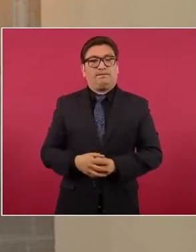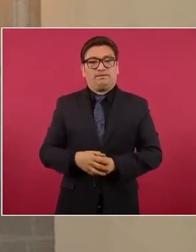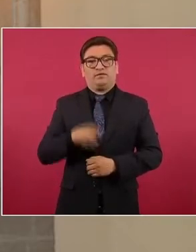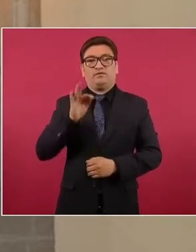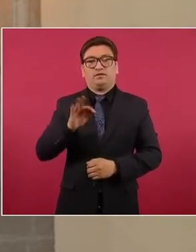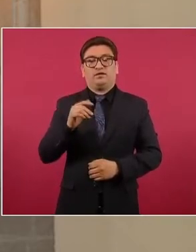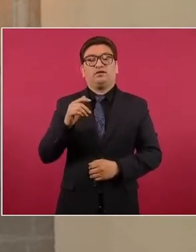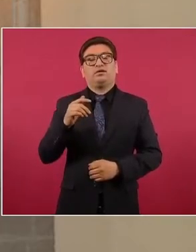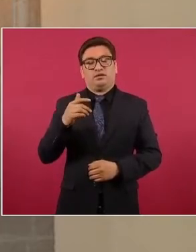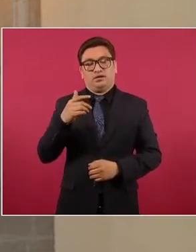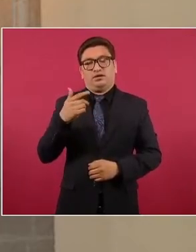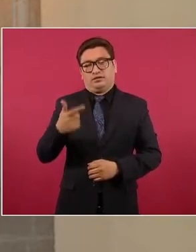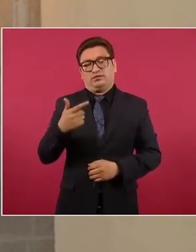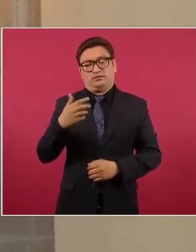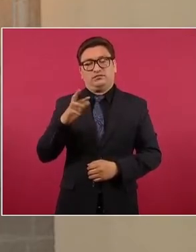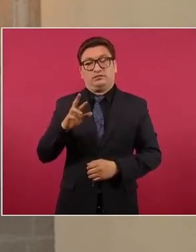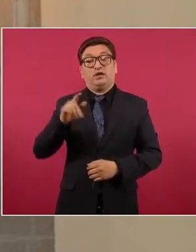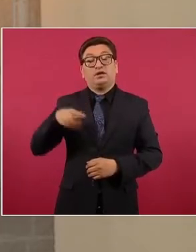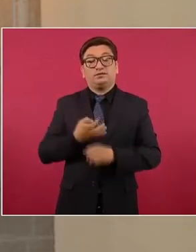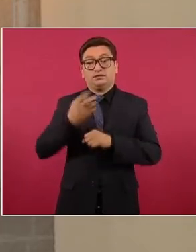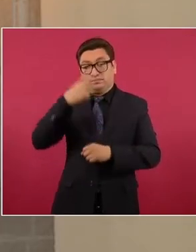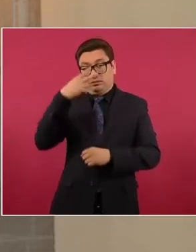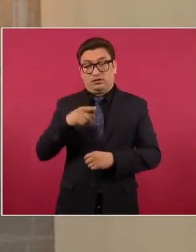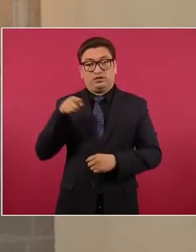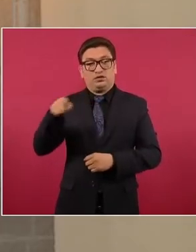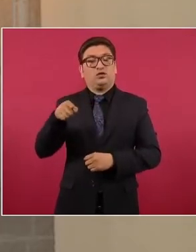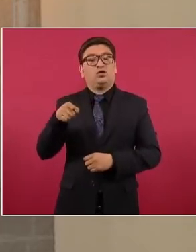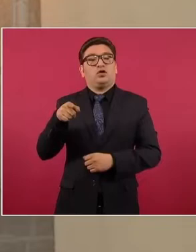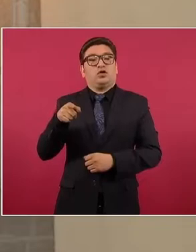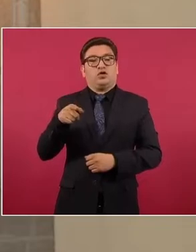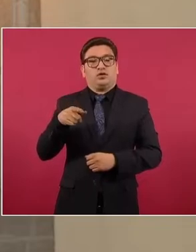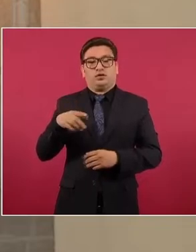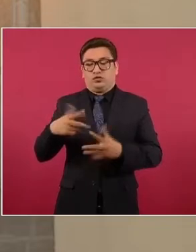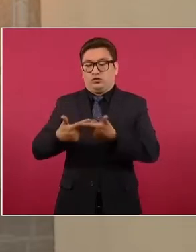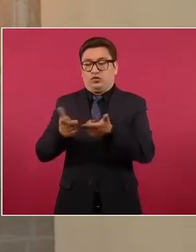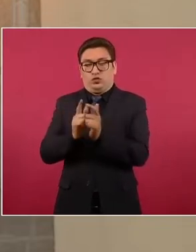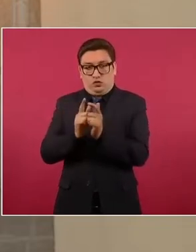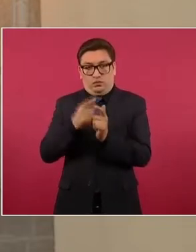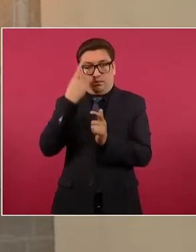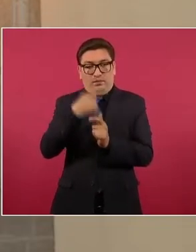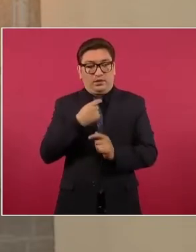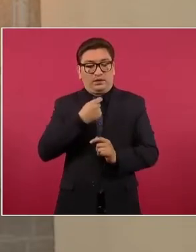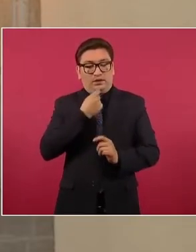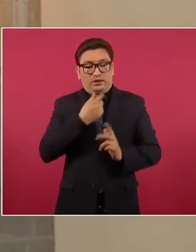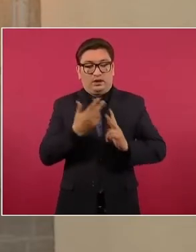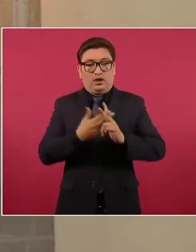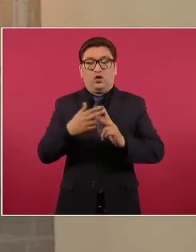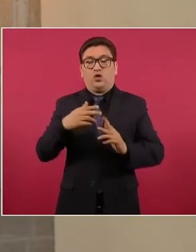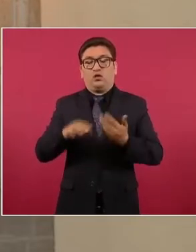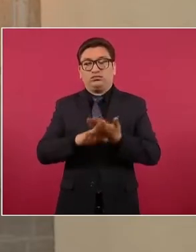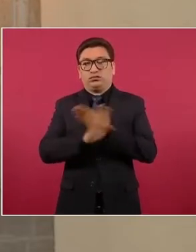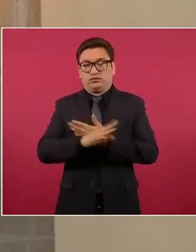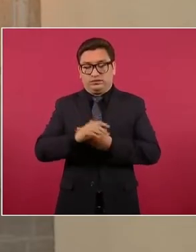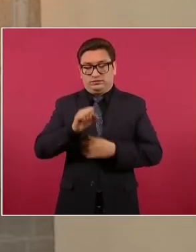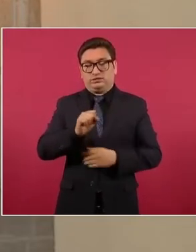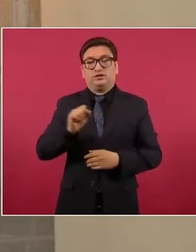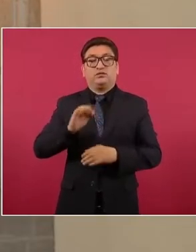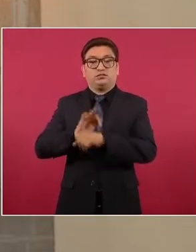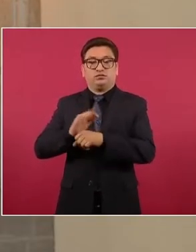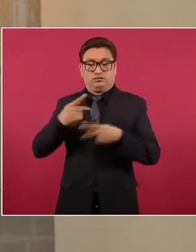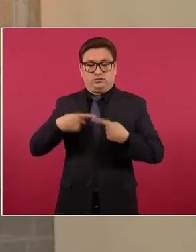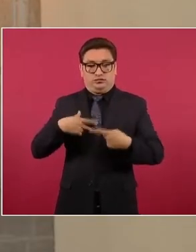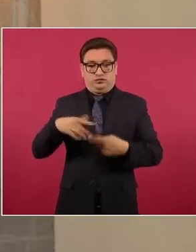Fiscalía del Estado de México en coordinación con el Grupo Antihomicidios de la Secretaría de Seguridad y Protección Ciudadana.